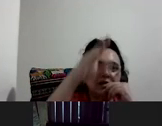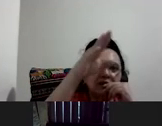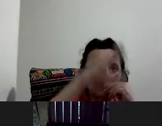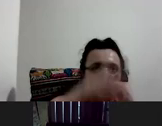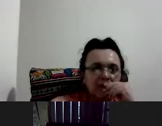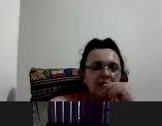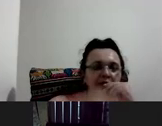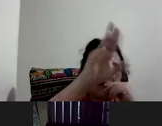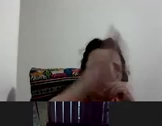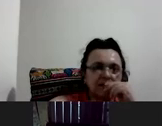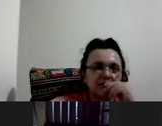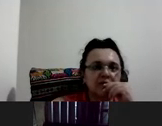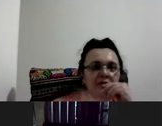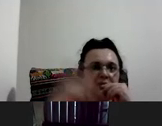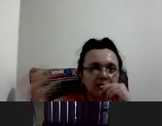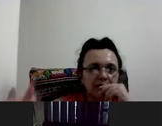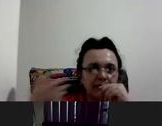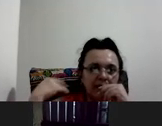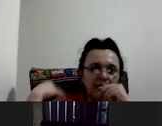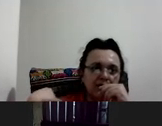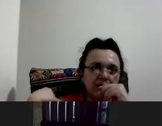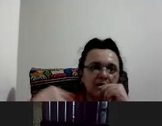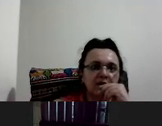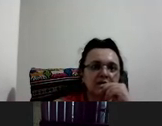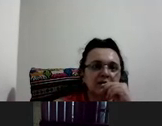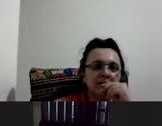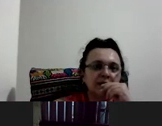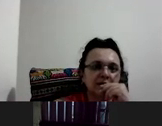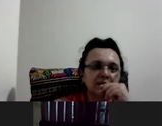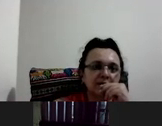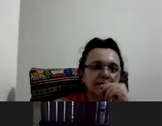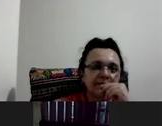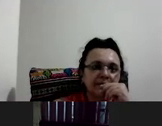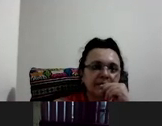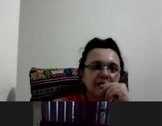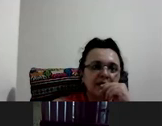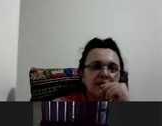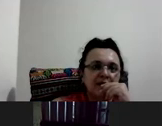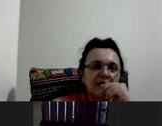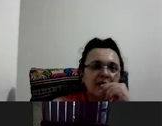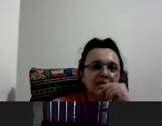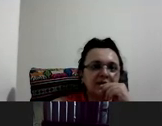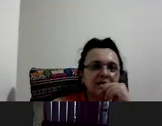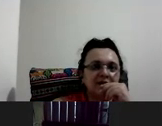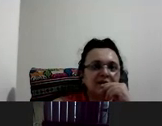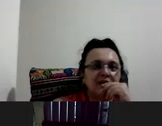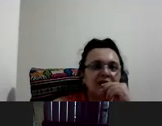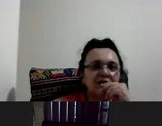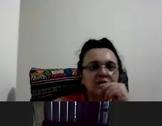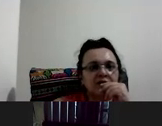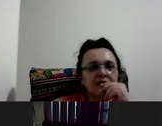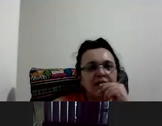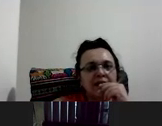Entonces, ¿qué de todas esas cosas le pueden ayudar con el sormazo? Ahora sí,